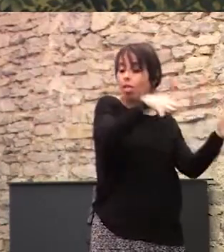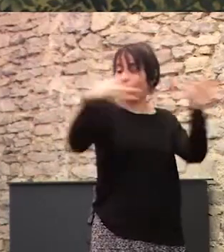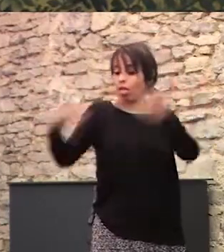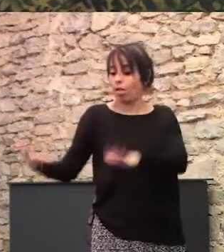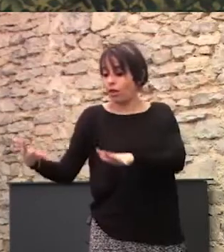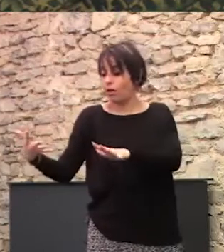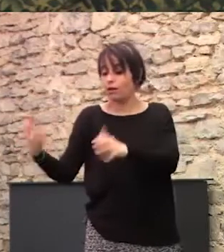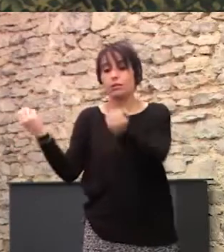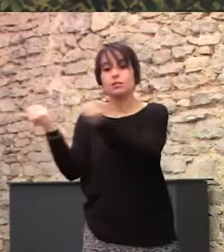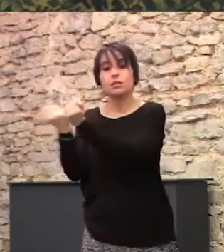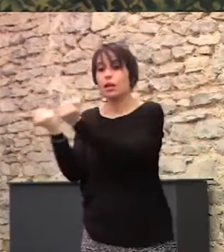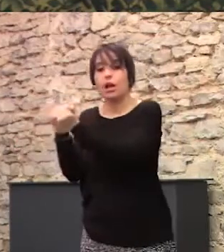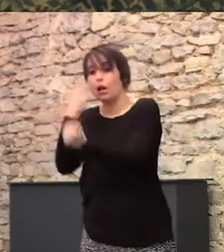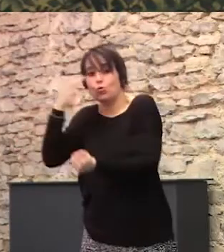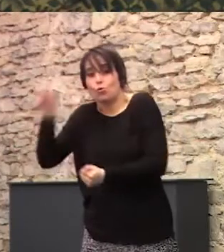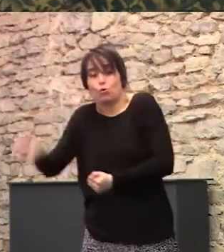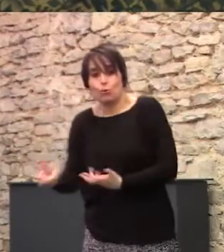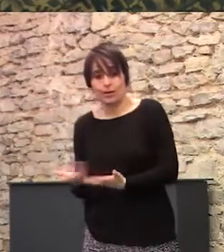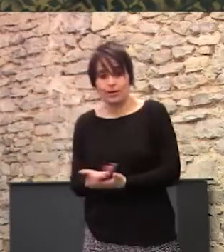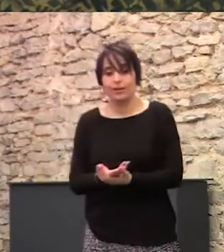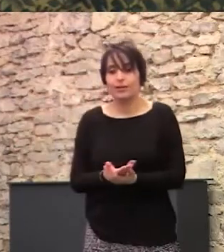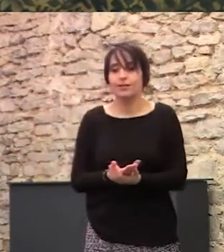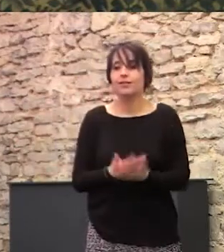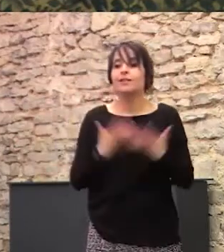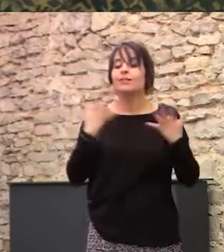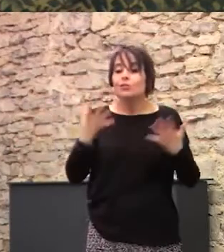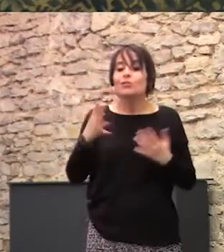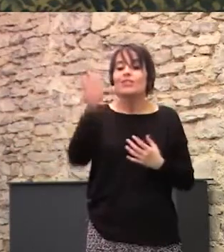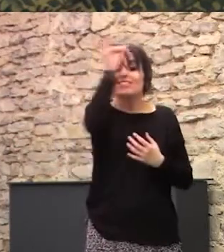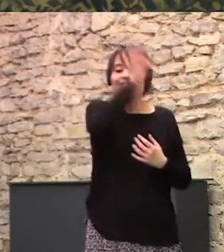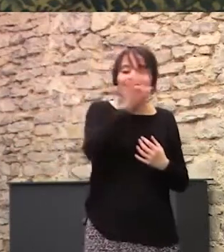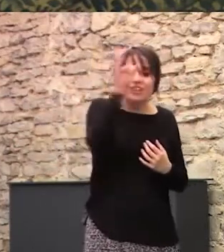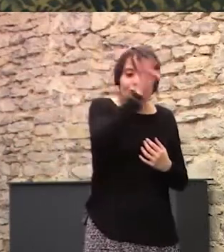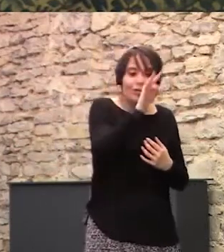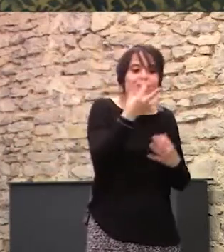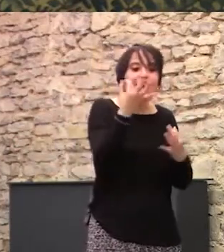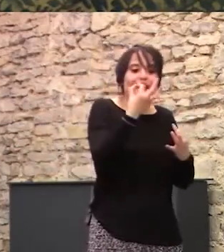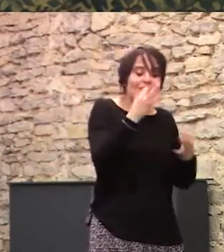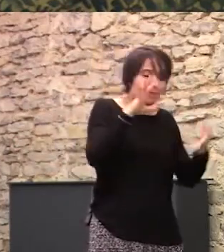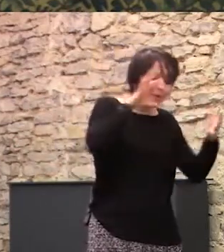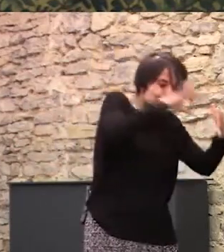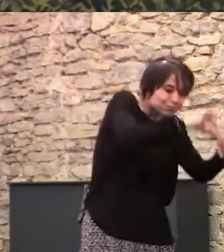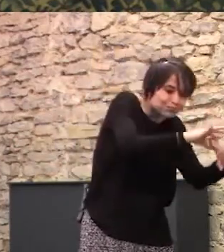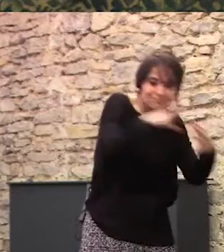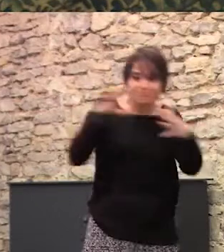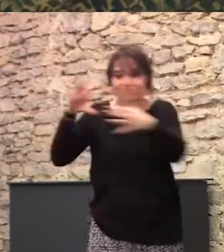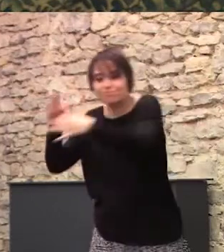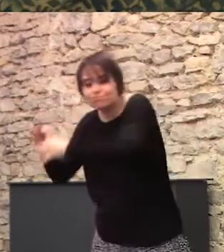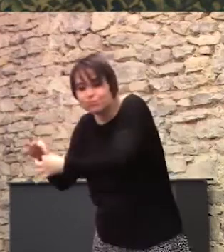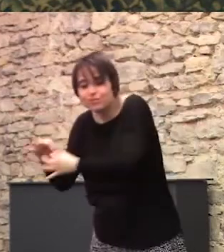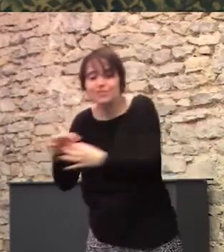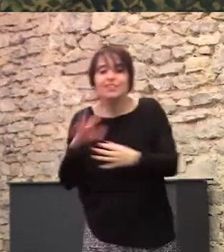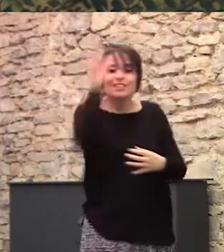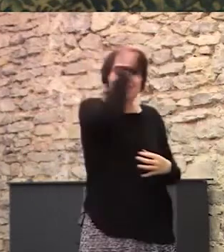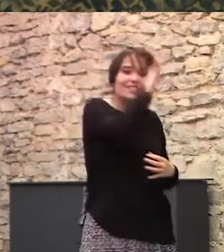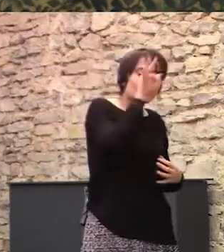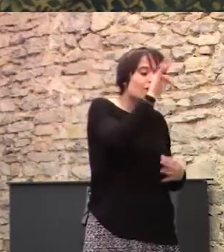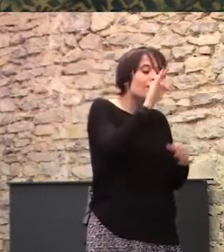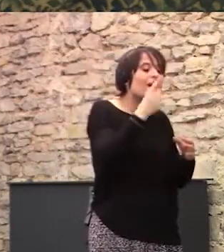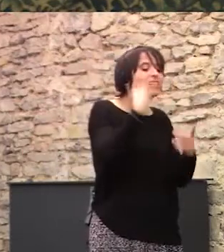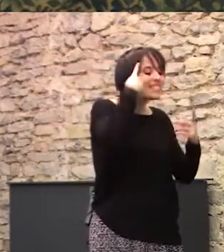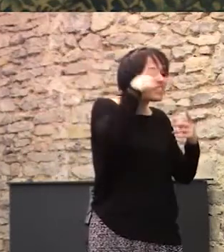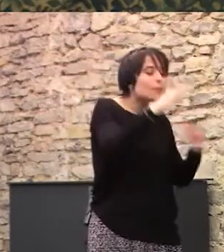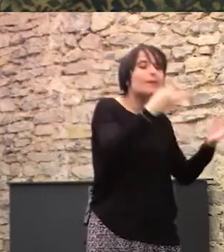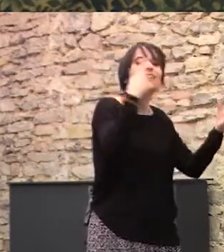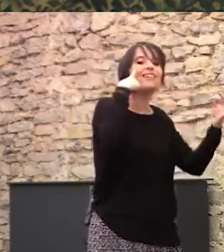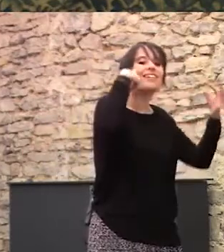mujeres senegalesas, no me van a servir. Entonces, esa teoría tiene que estar aterrizada en lo local, se tiene que construir desde la realidad de ahí, desde